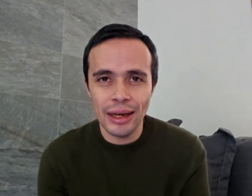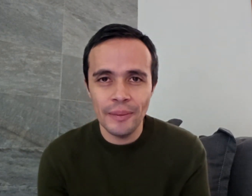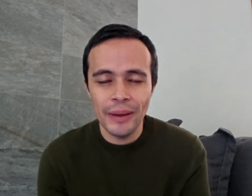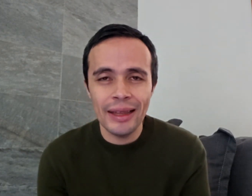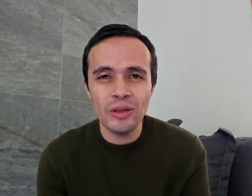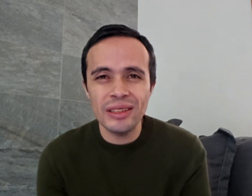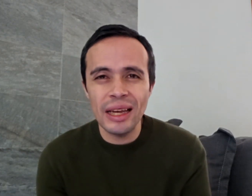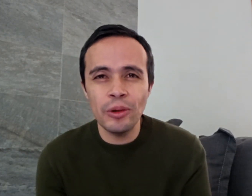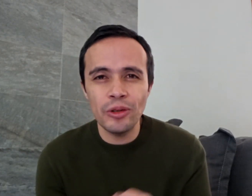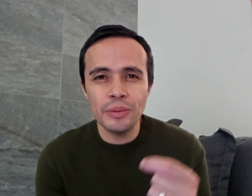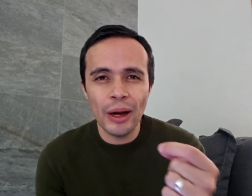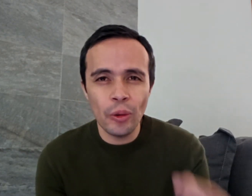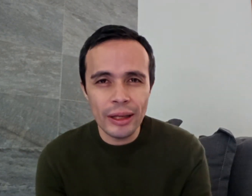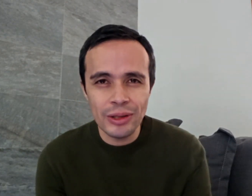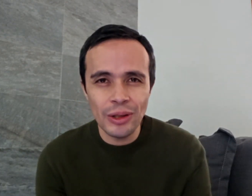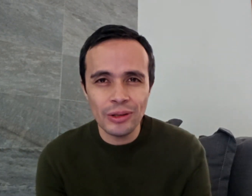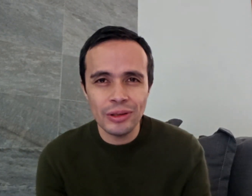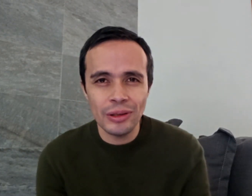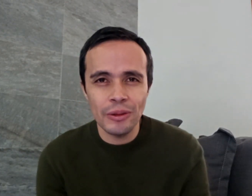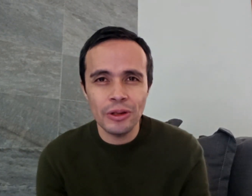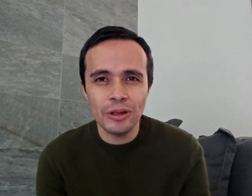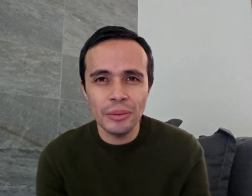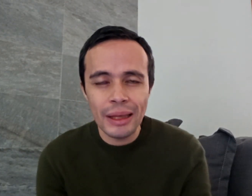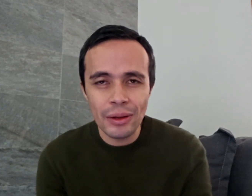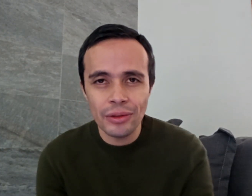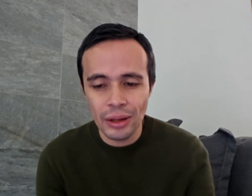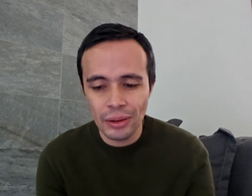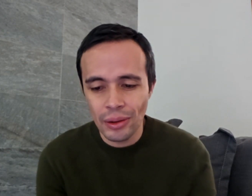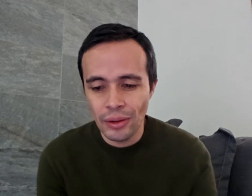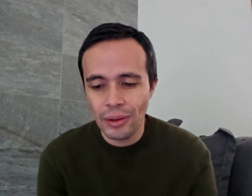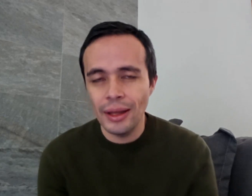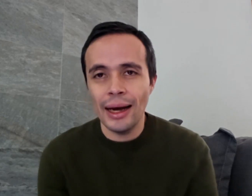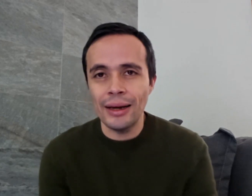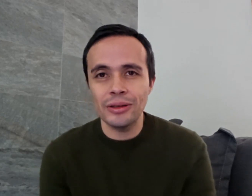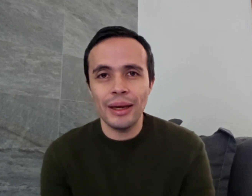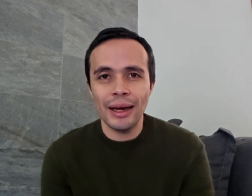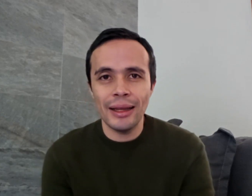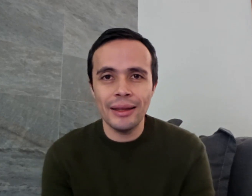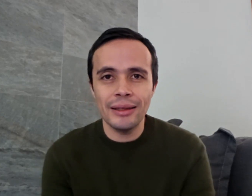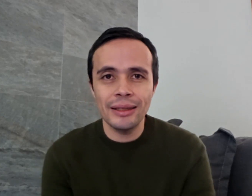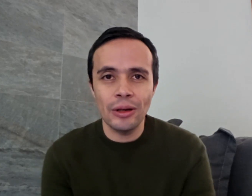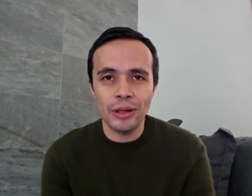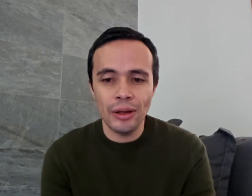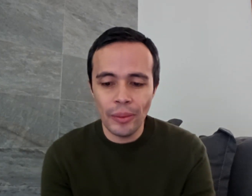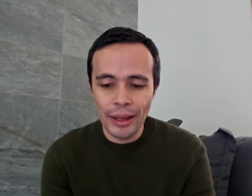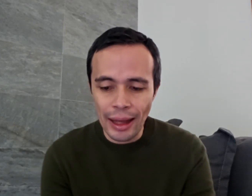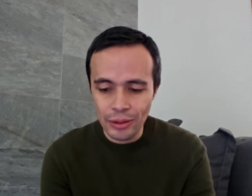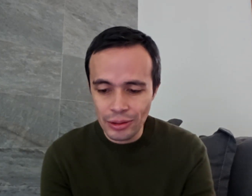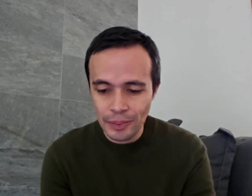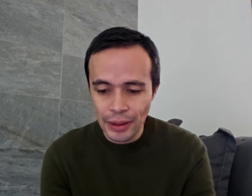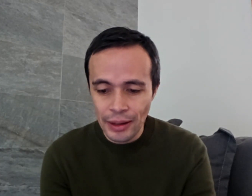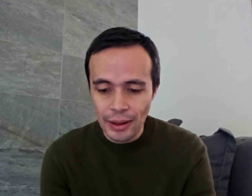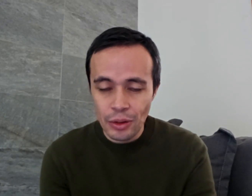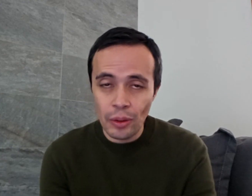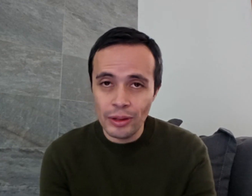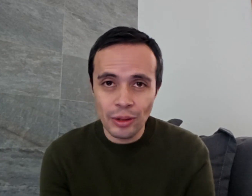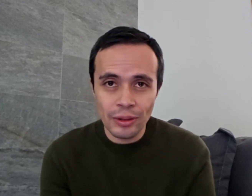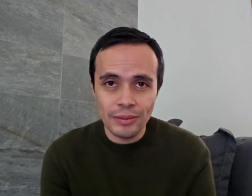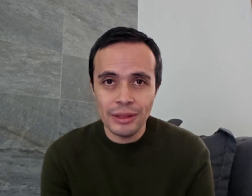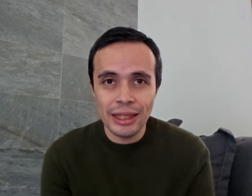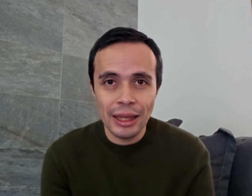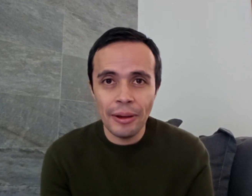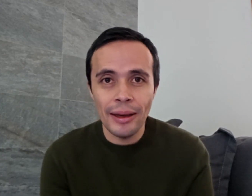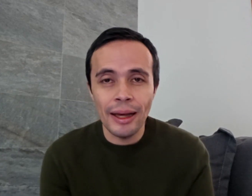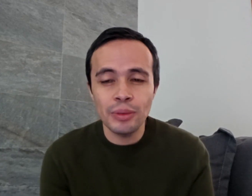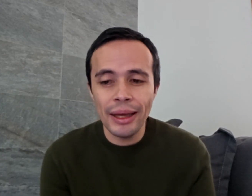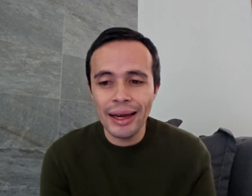seguridad social. Entonces hay muchos prejuicios, muchos mitos en torno a los migrantes y a los indocumentados. Todo